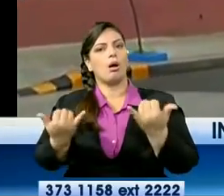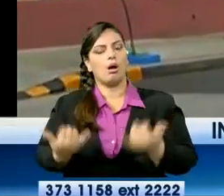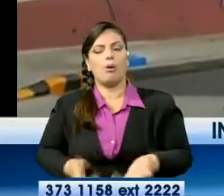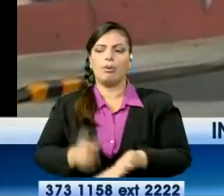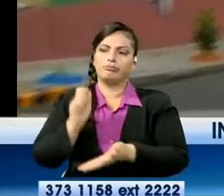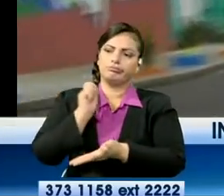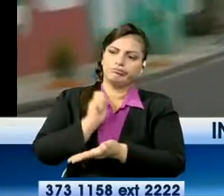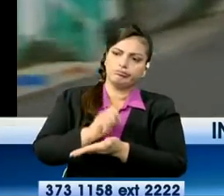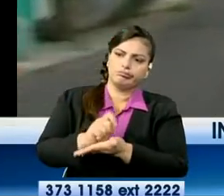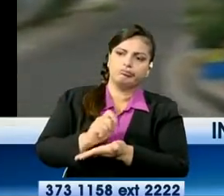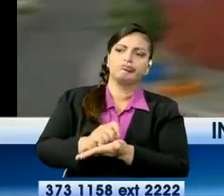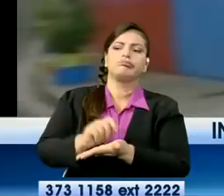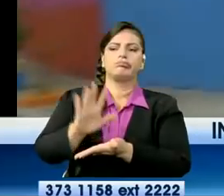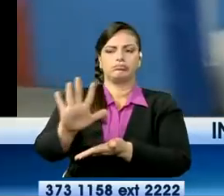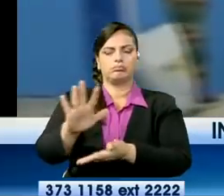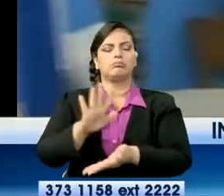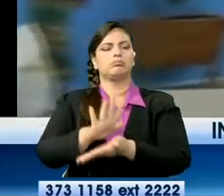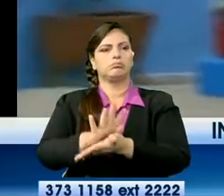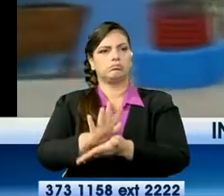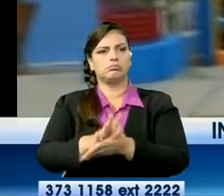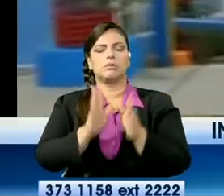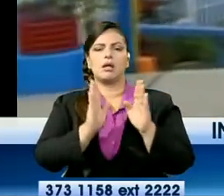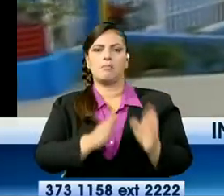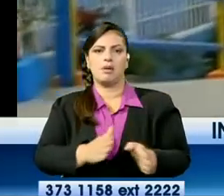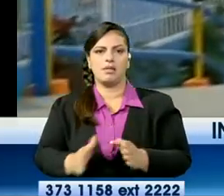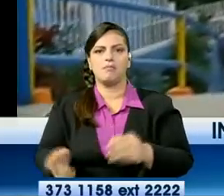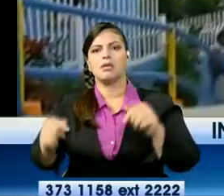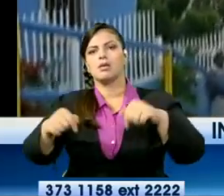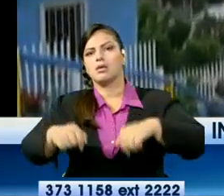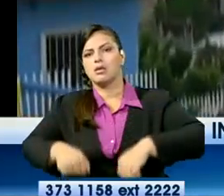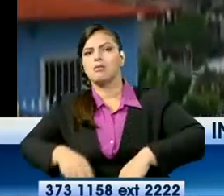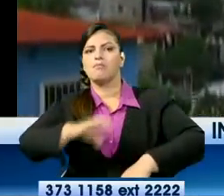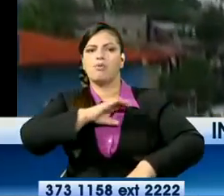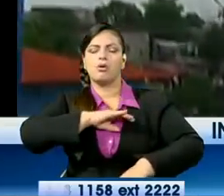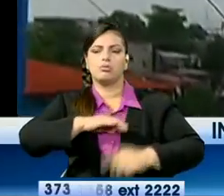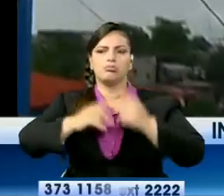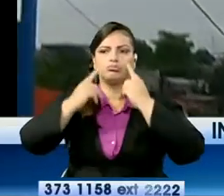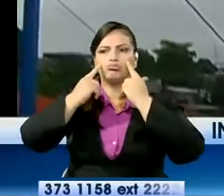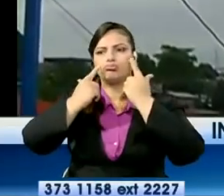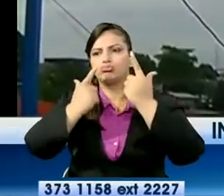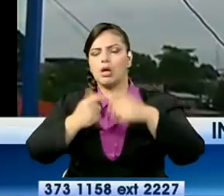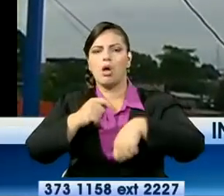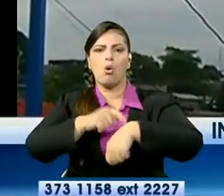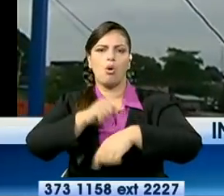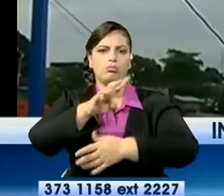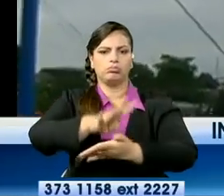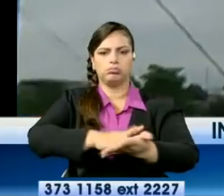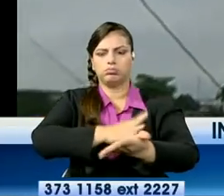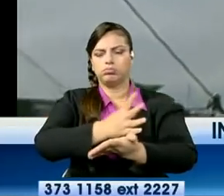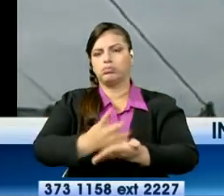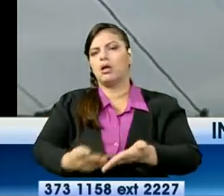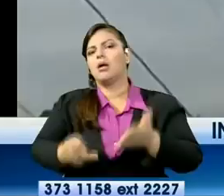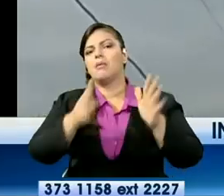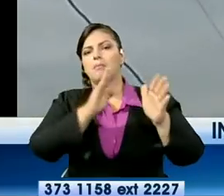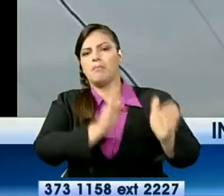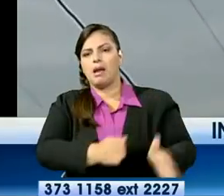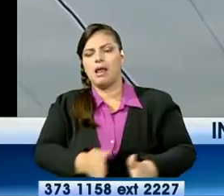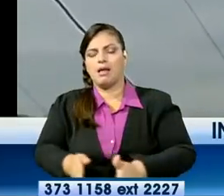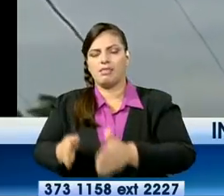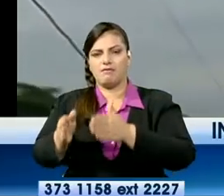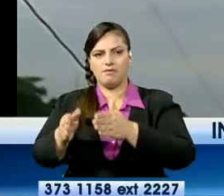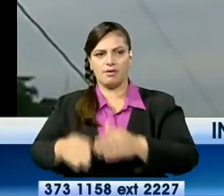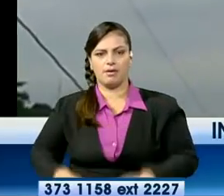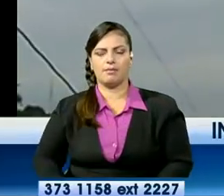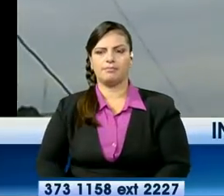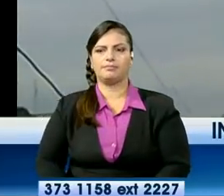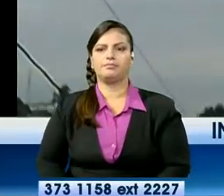establecer diferentes horarios de patrullaje y dar un mejor servicio a la comunidad, que eso es lo que desean. De esos datos que ustedes ya han logrado